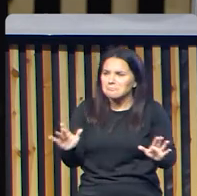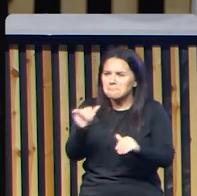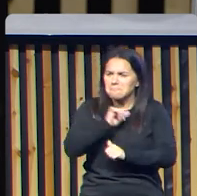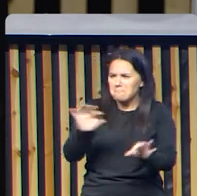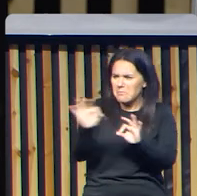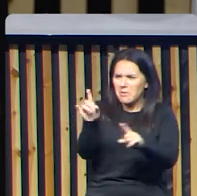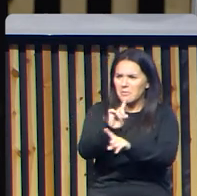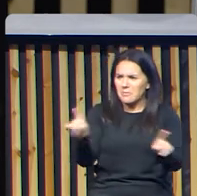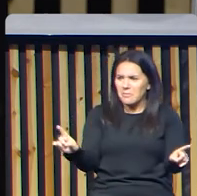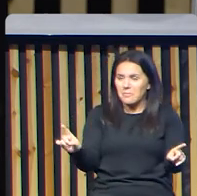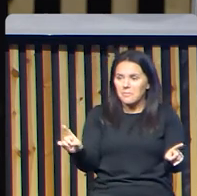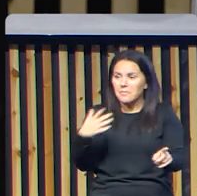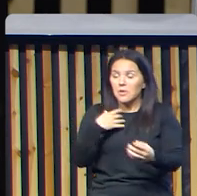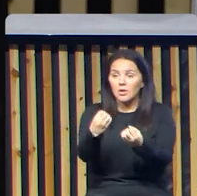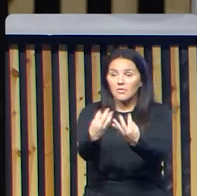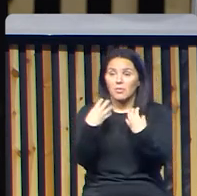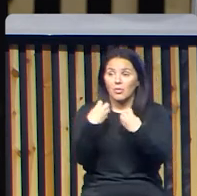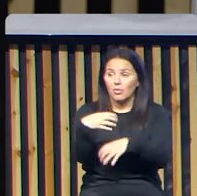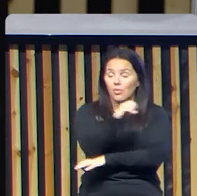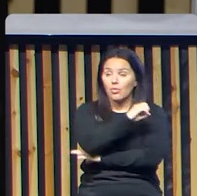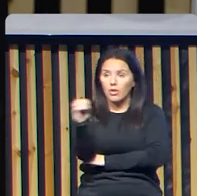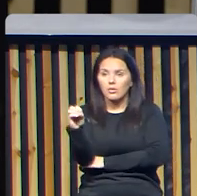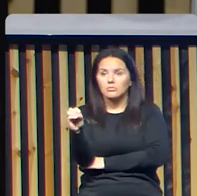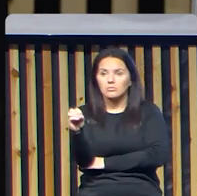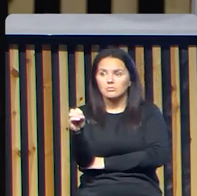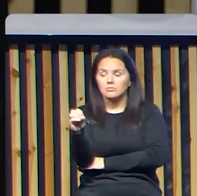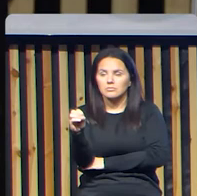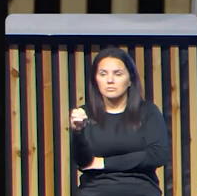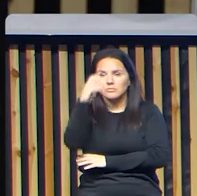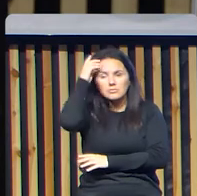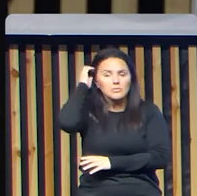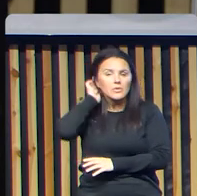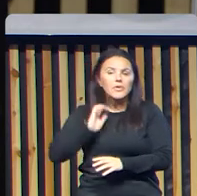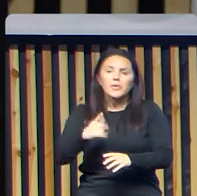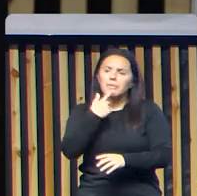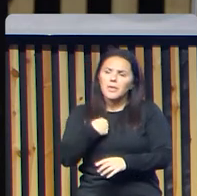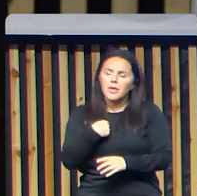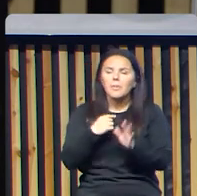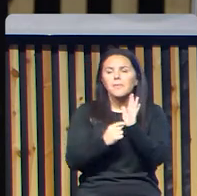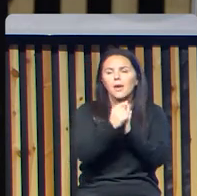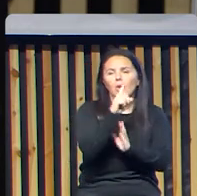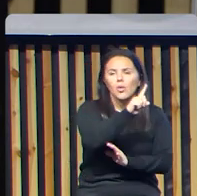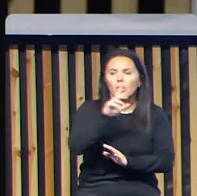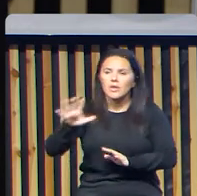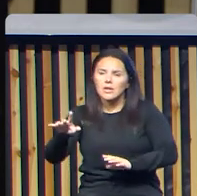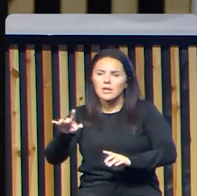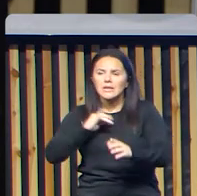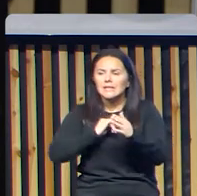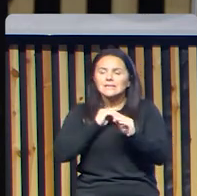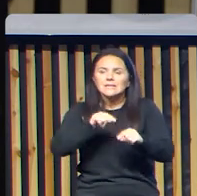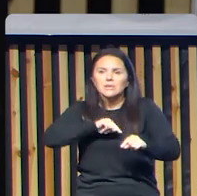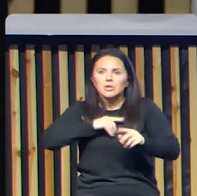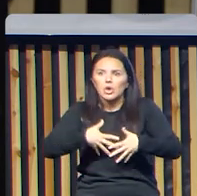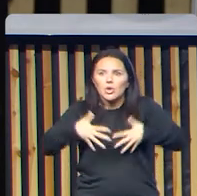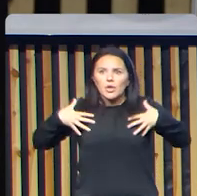pero o sea información cero Pero en cambio es como valores del 1 al 10 la intensidad emocional del texto